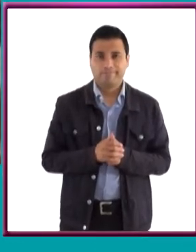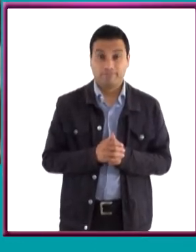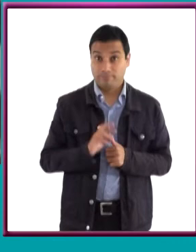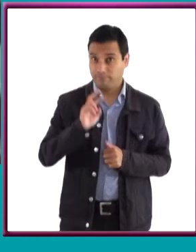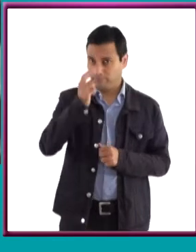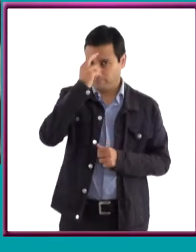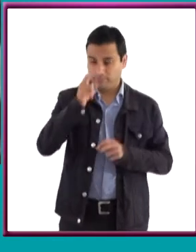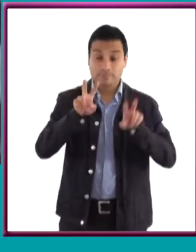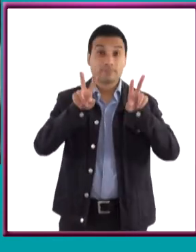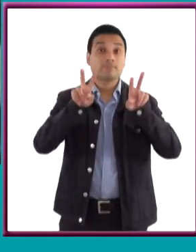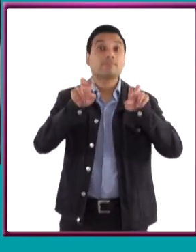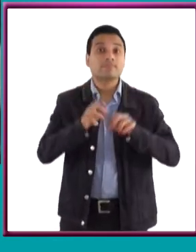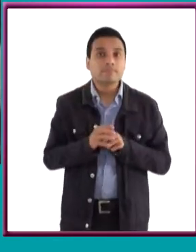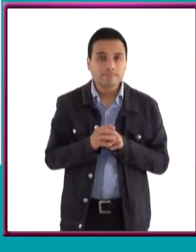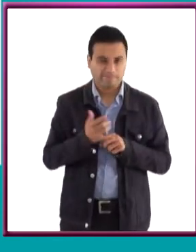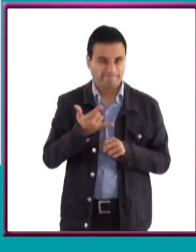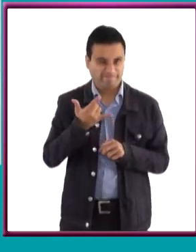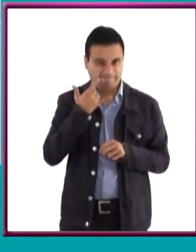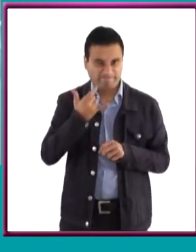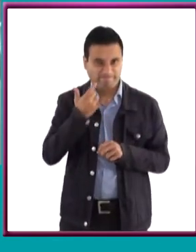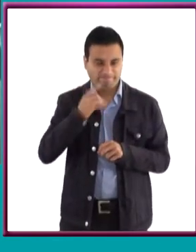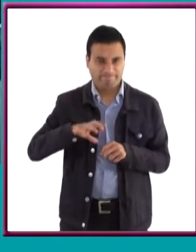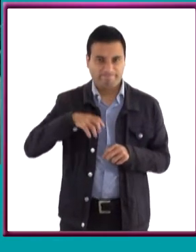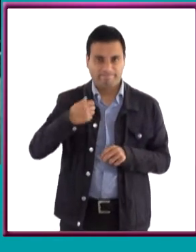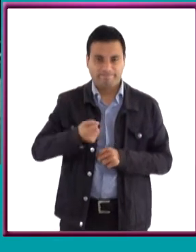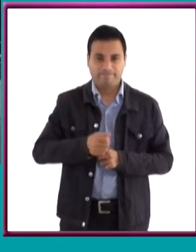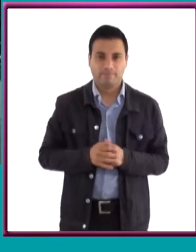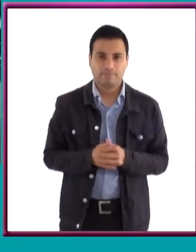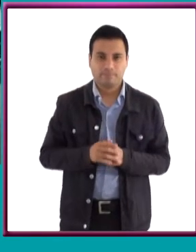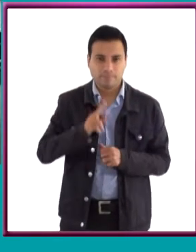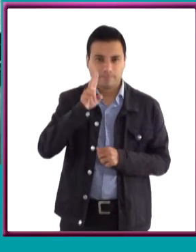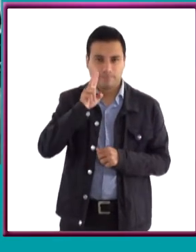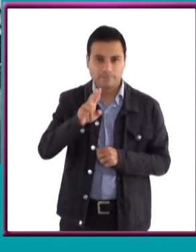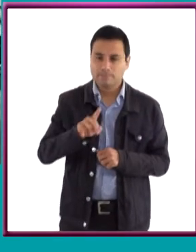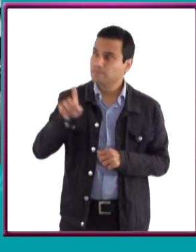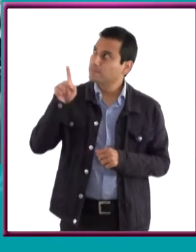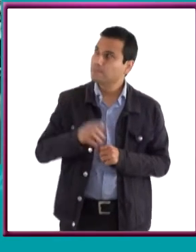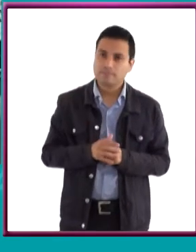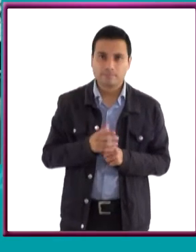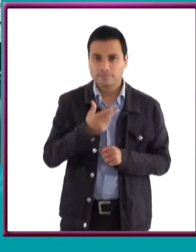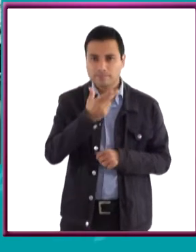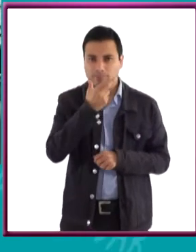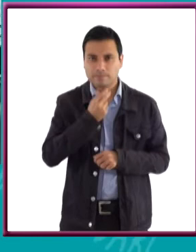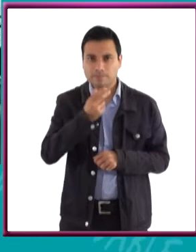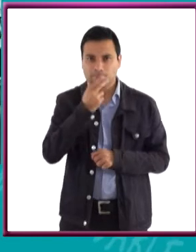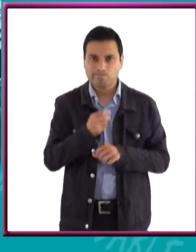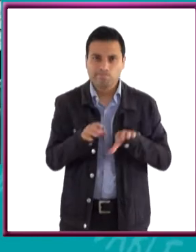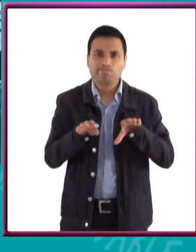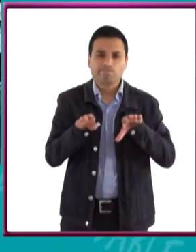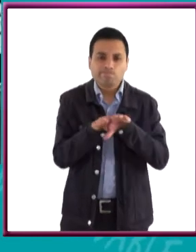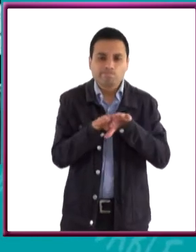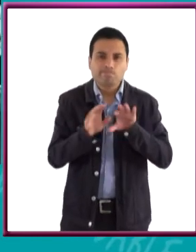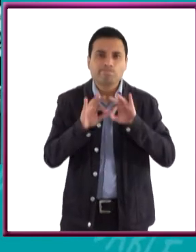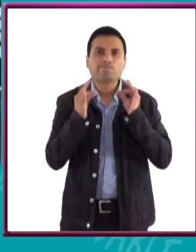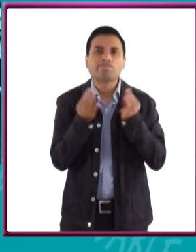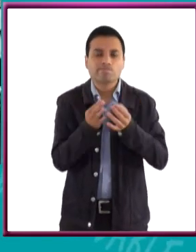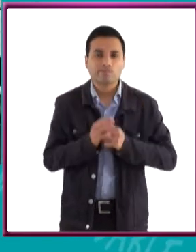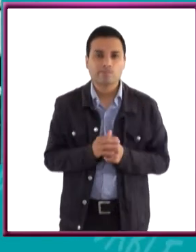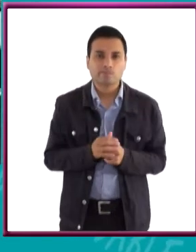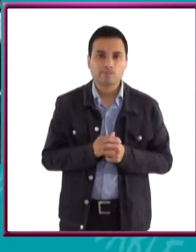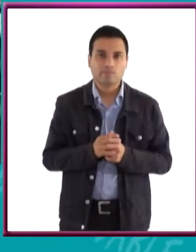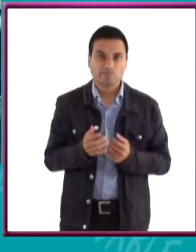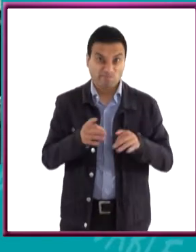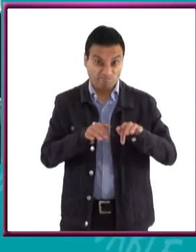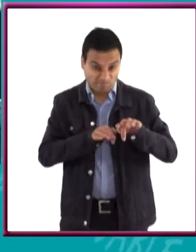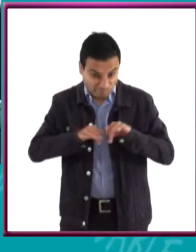el tema de esta cápsula es el esfuerzo. Observa la posición del bolero y piensa en la actividad